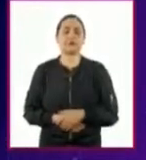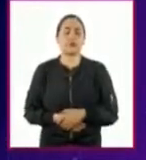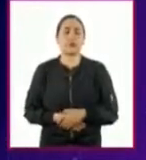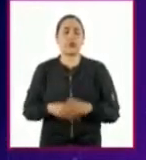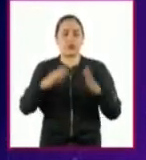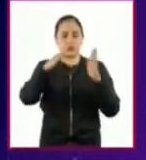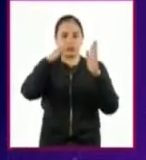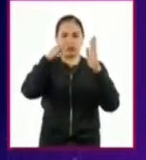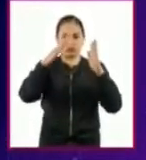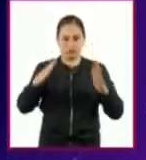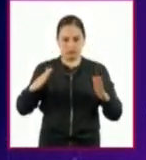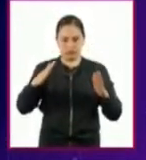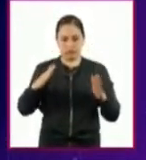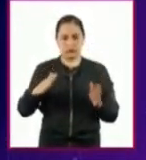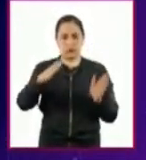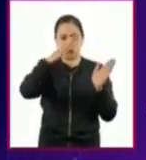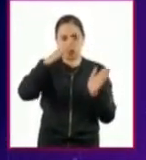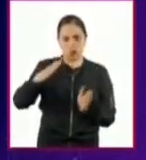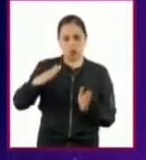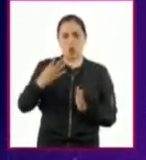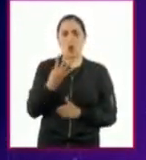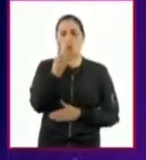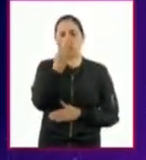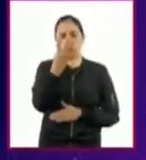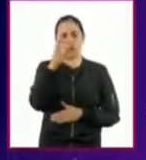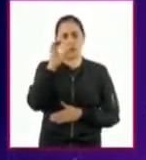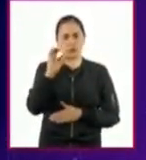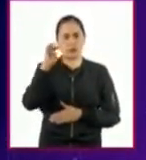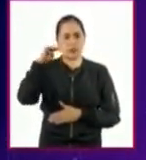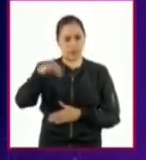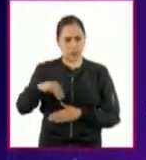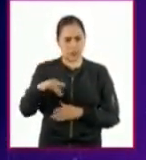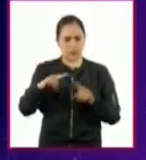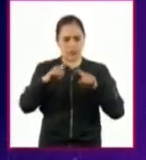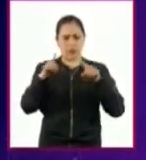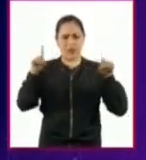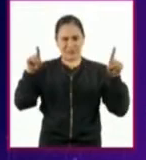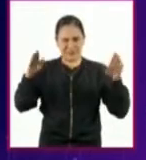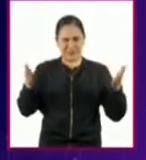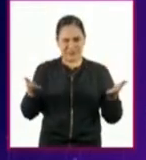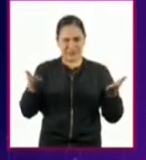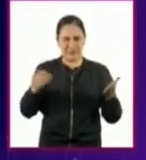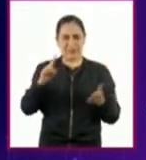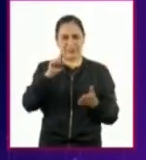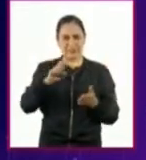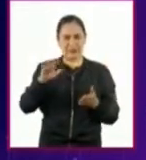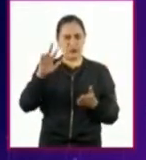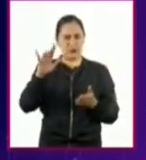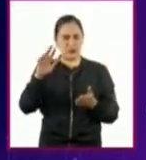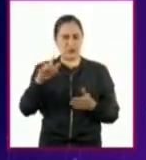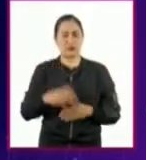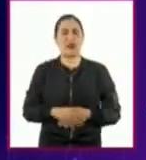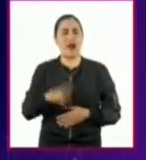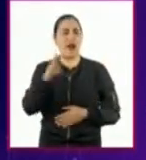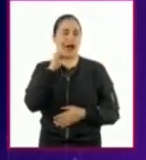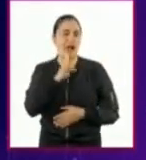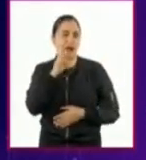lados serán de 4 centímetros y que sus ángulos obtusos miden 150 grados. Observemos su